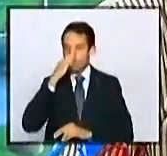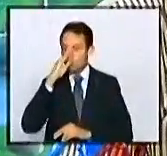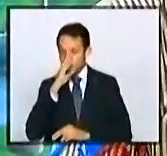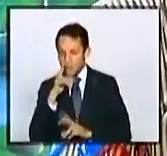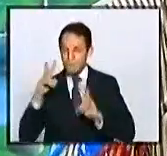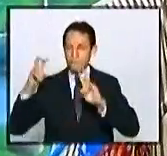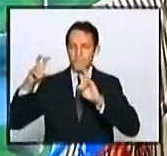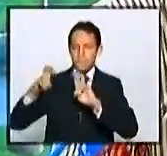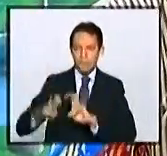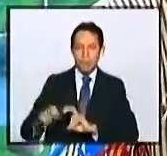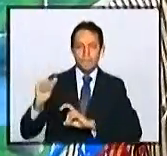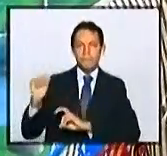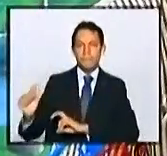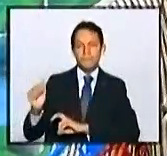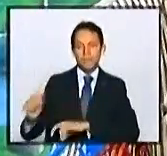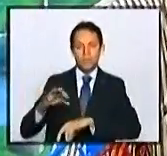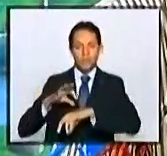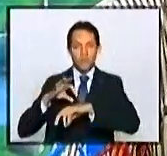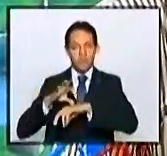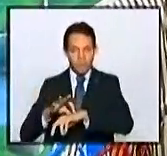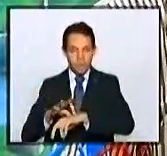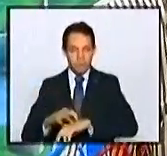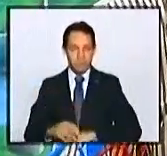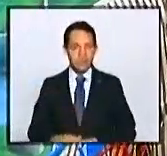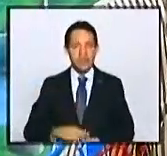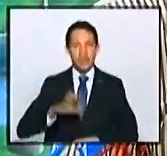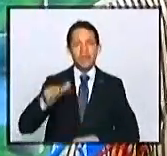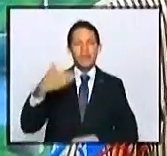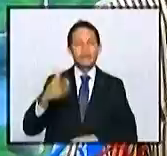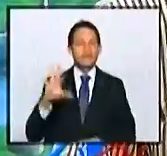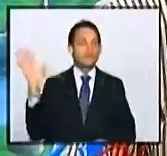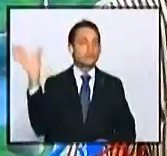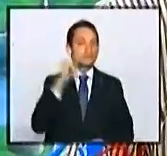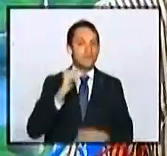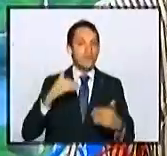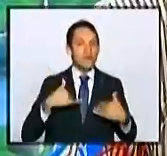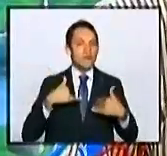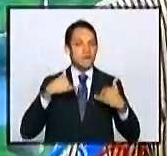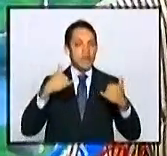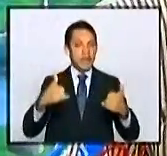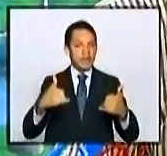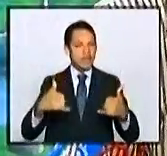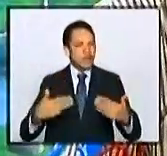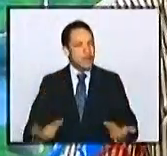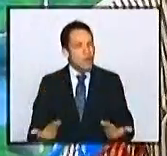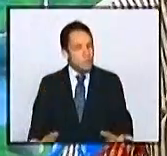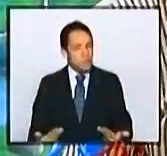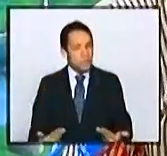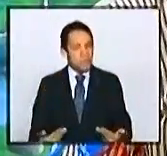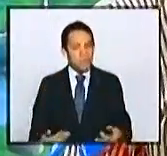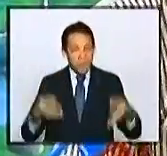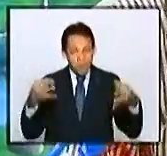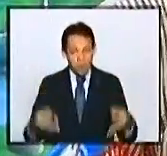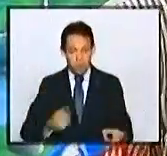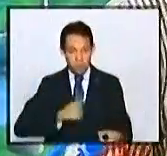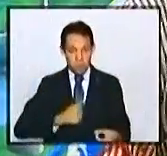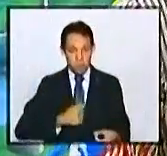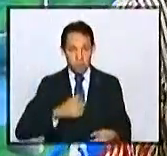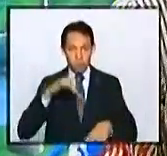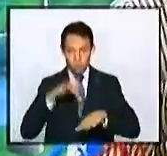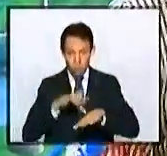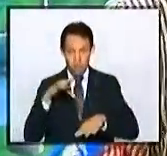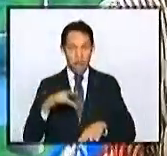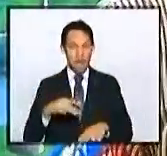investigativa. Entonces se da cuenta que la felicidad, a pesar de ser un concepto muy intangible, algunos lo